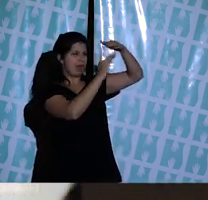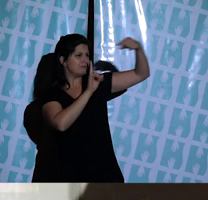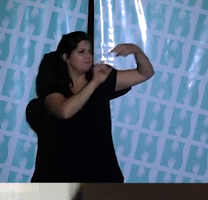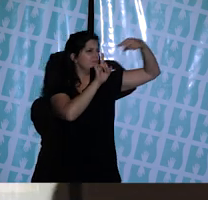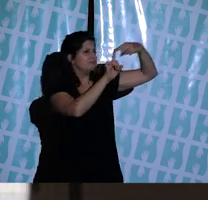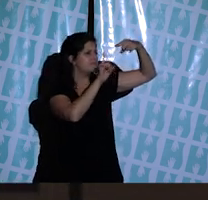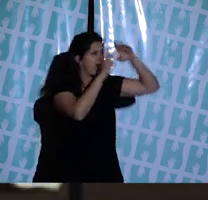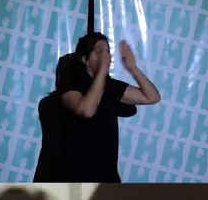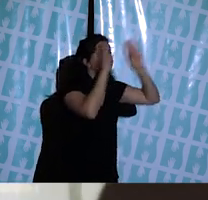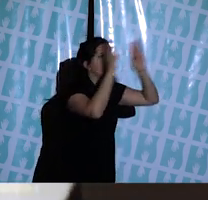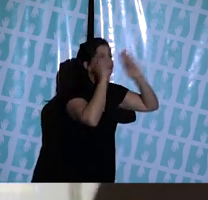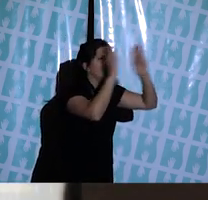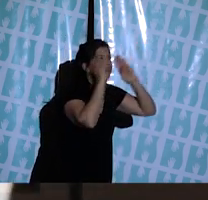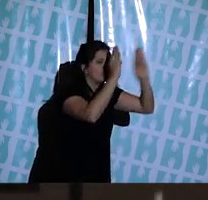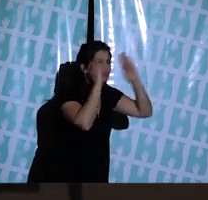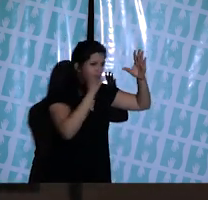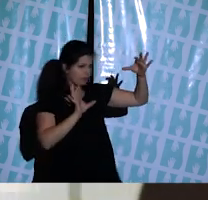que tienen distintas